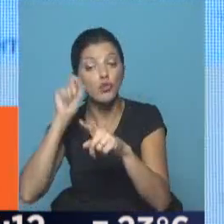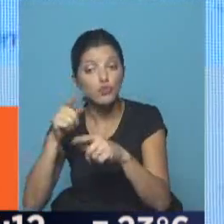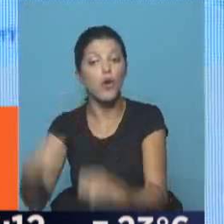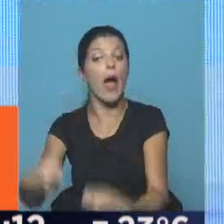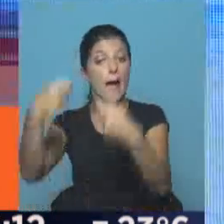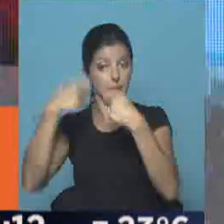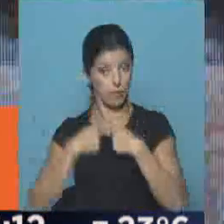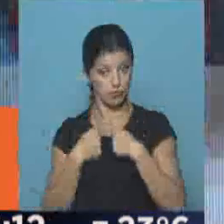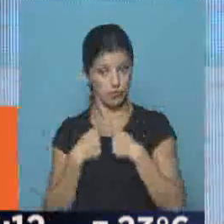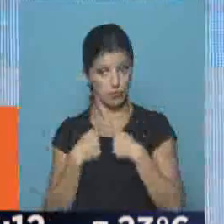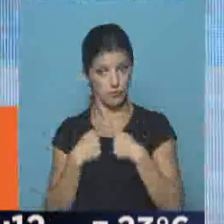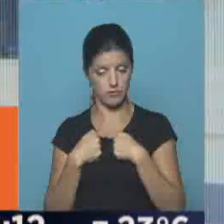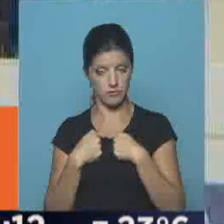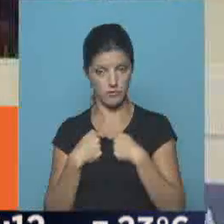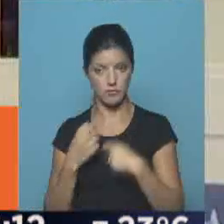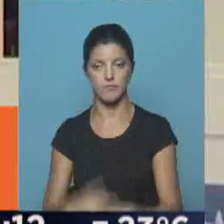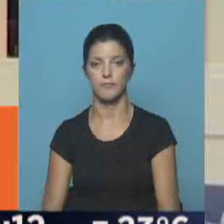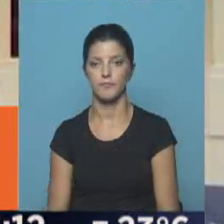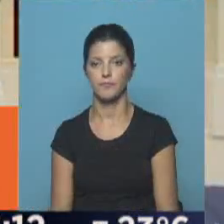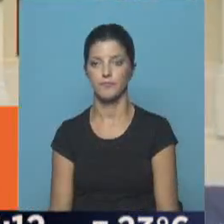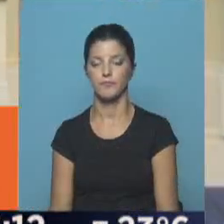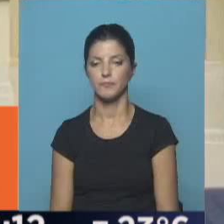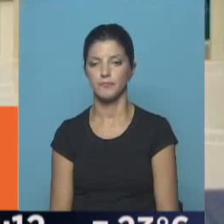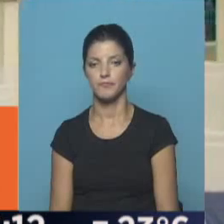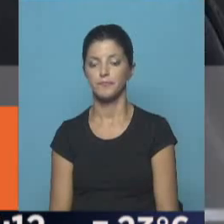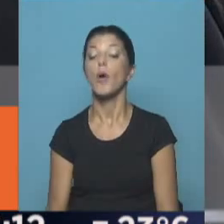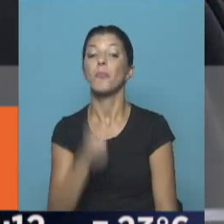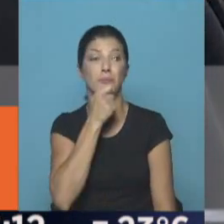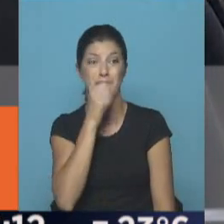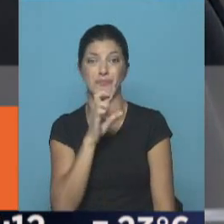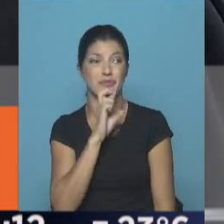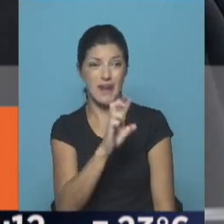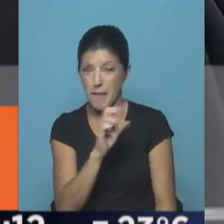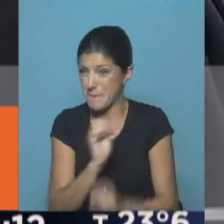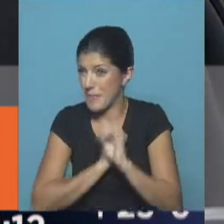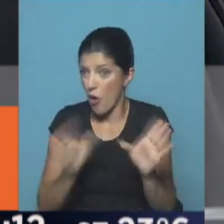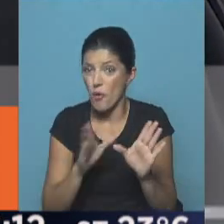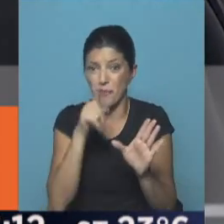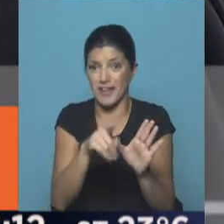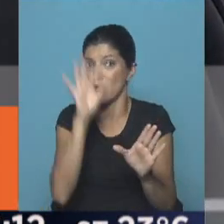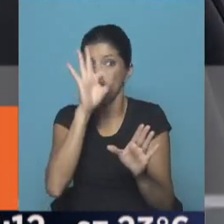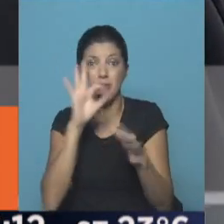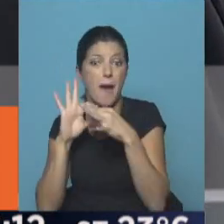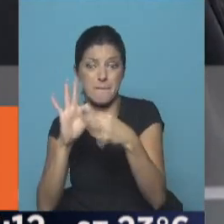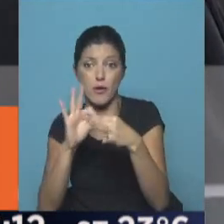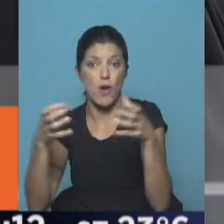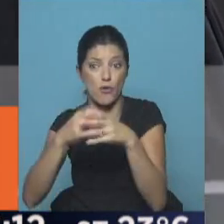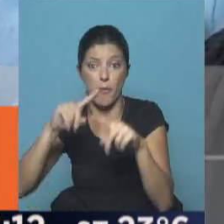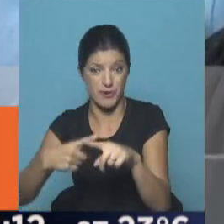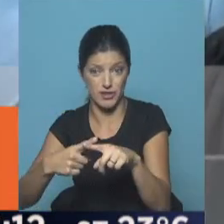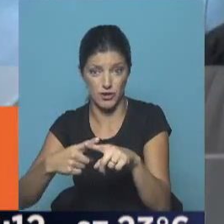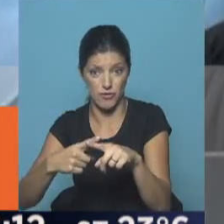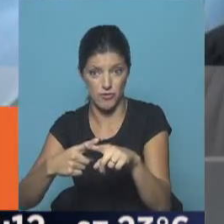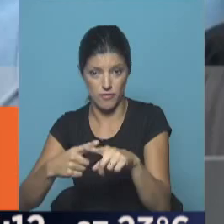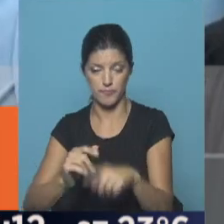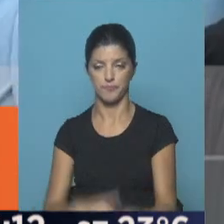son poco disciplinados los bloques en Estados Unidos. Históricamente ha sido así. Ahora, en el caso de Trump es más porque viene completamente afuera del establishment republicano. Entonces yo